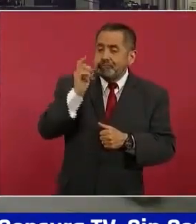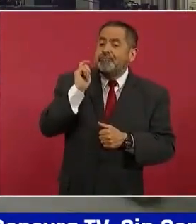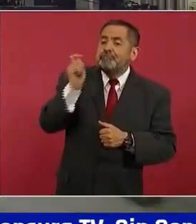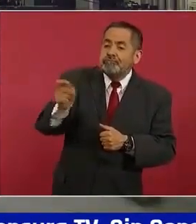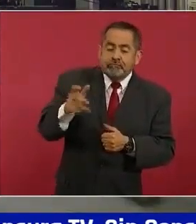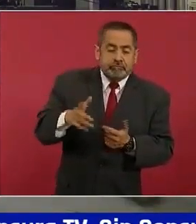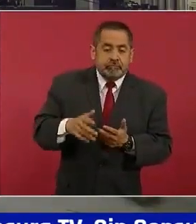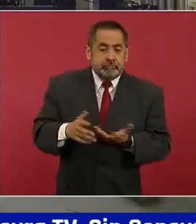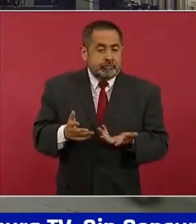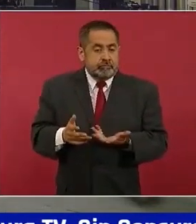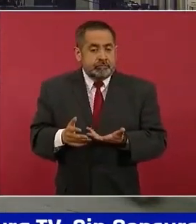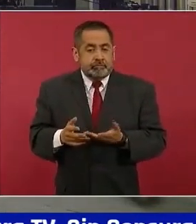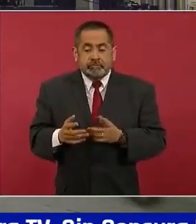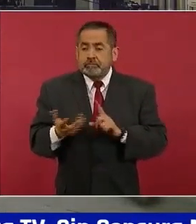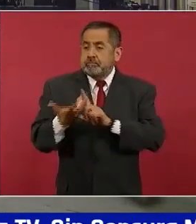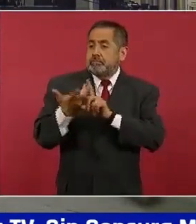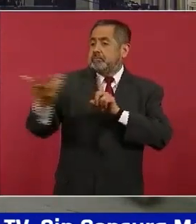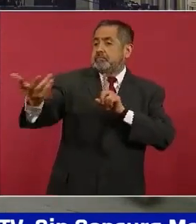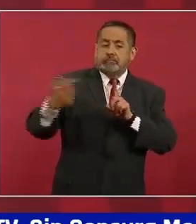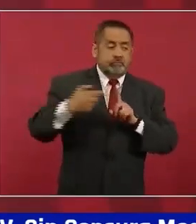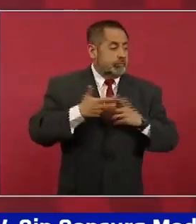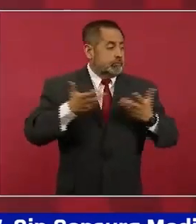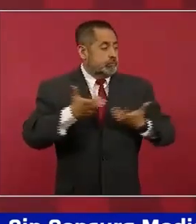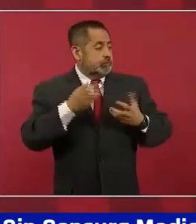sin pueblo no hay nada.